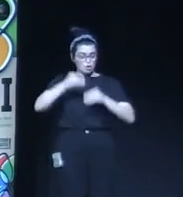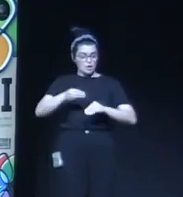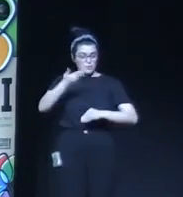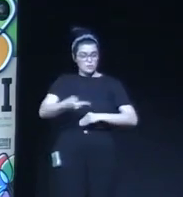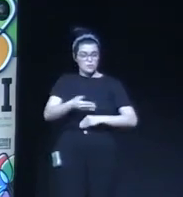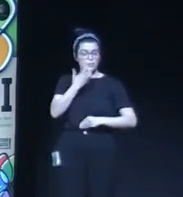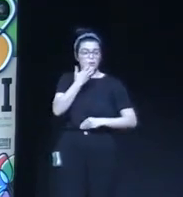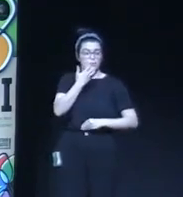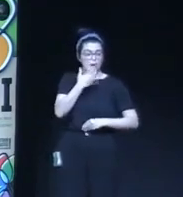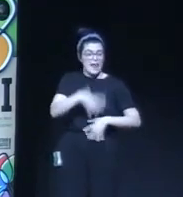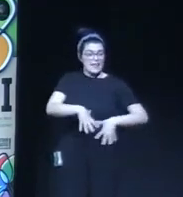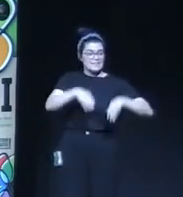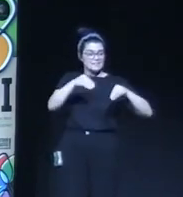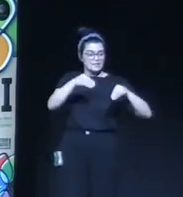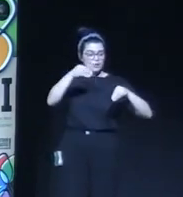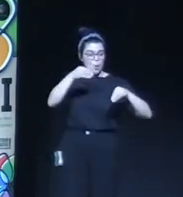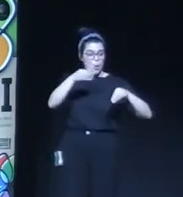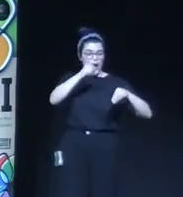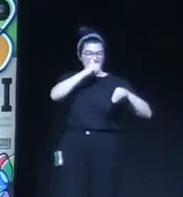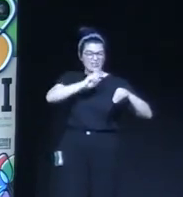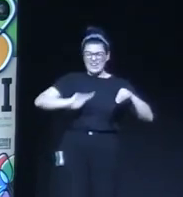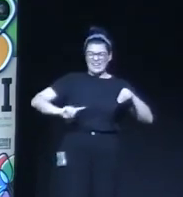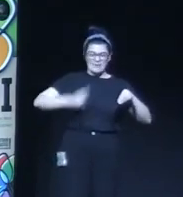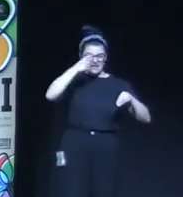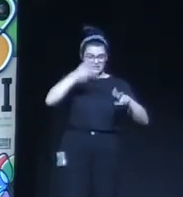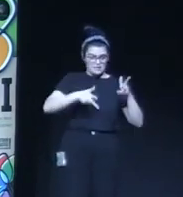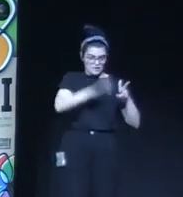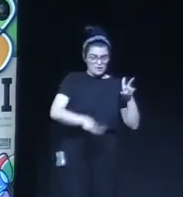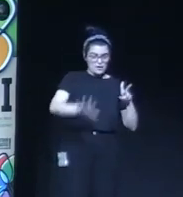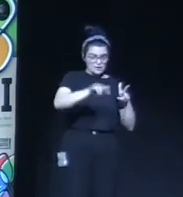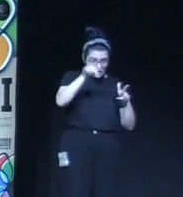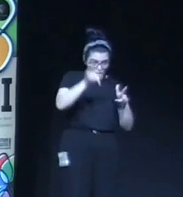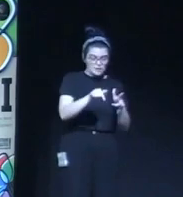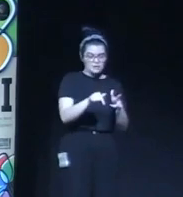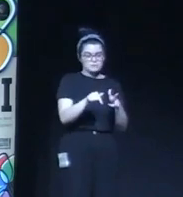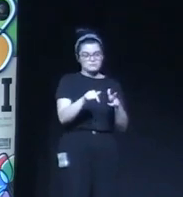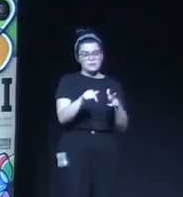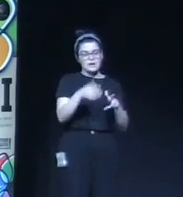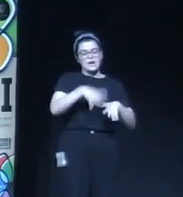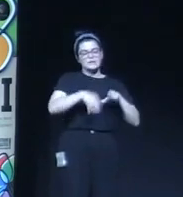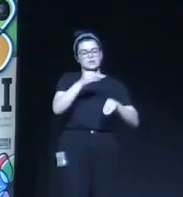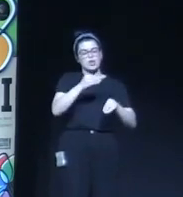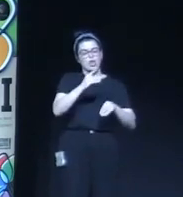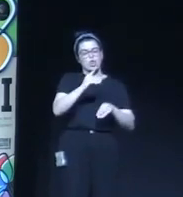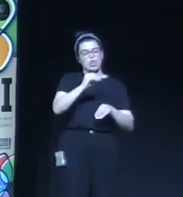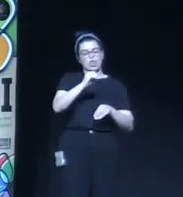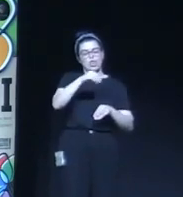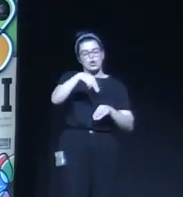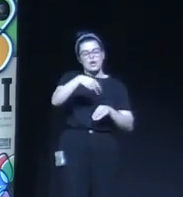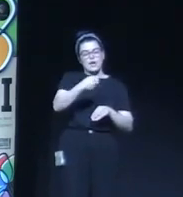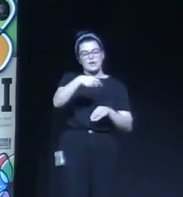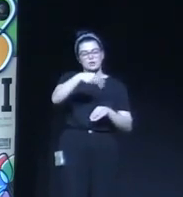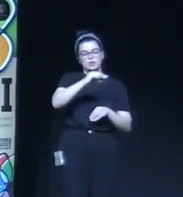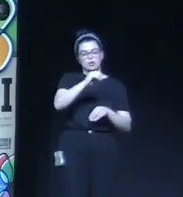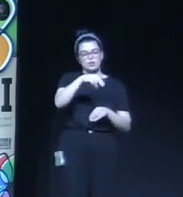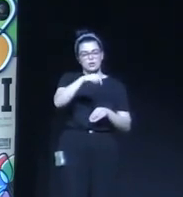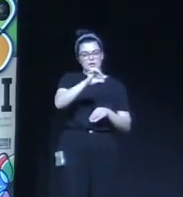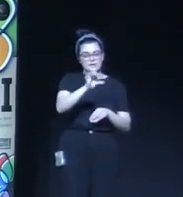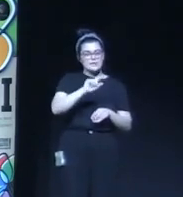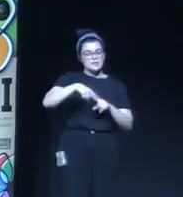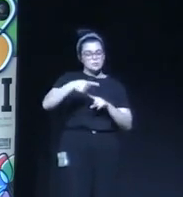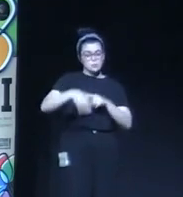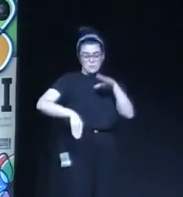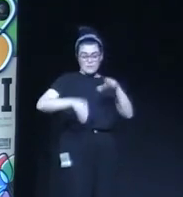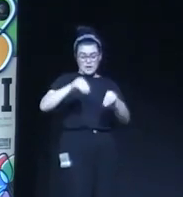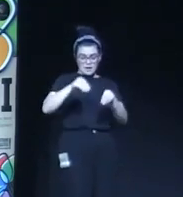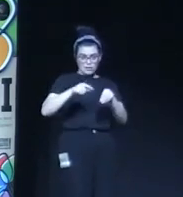Euskal Herria está dentro de la refinería, que es el castillo de Muñatones. Y el palacio que se hizo posteriormente son las